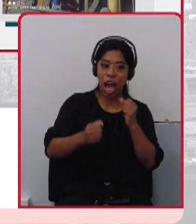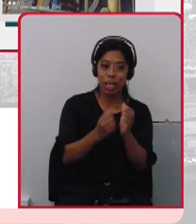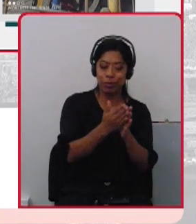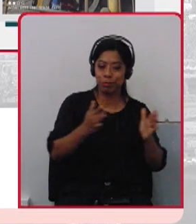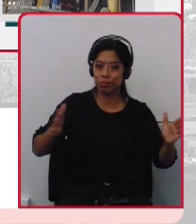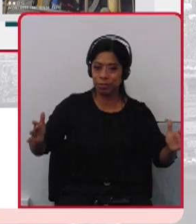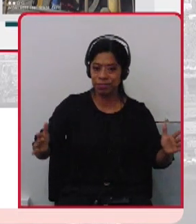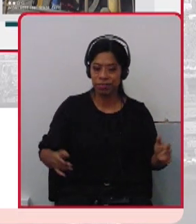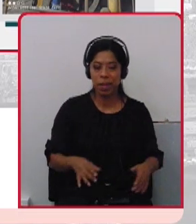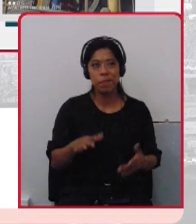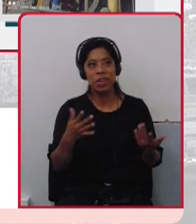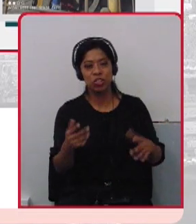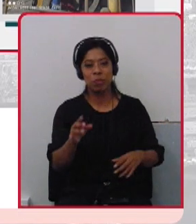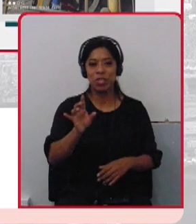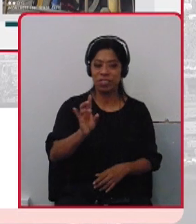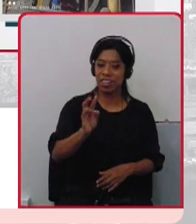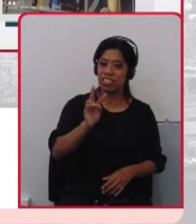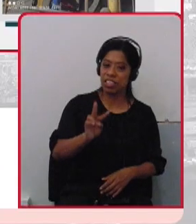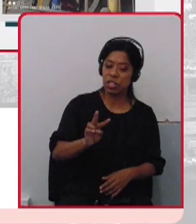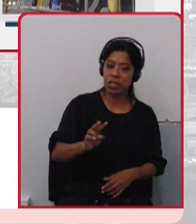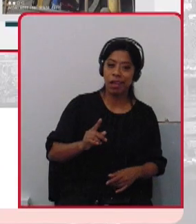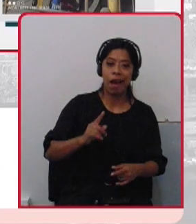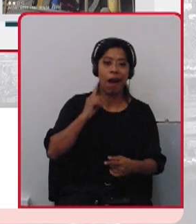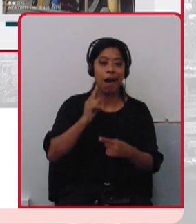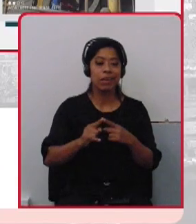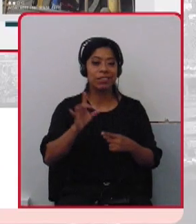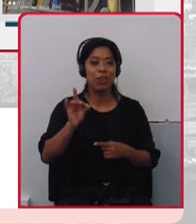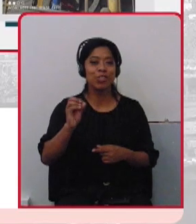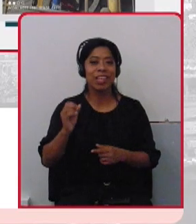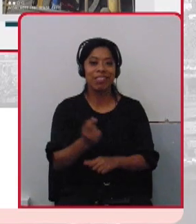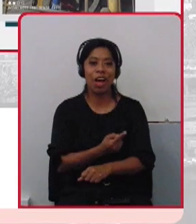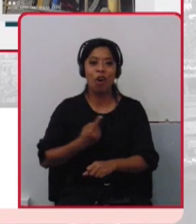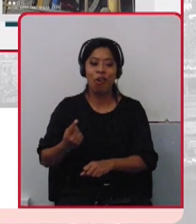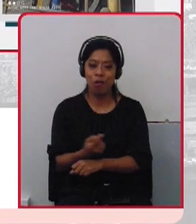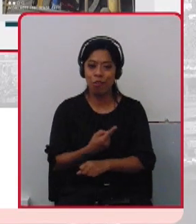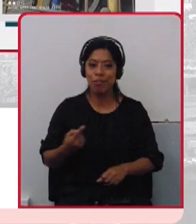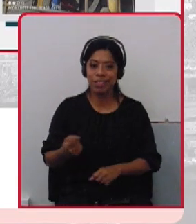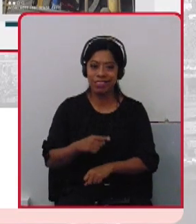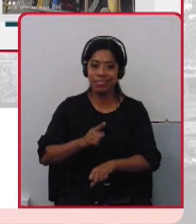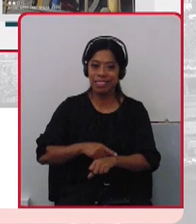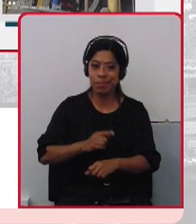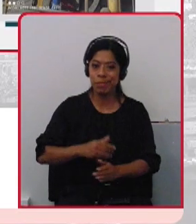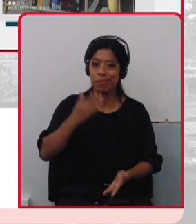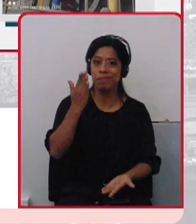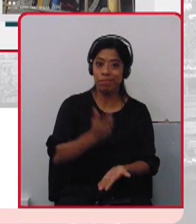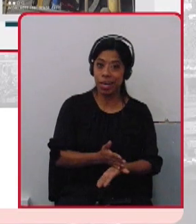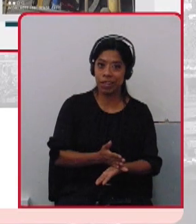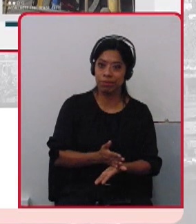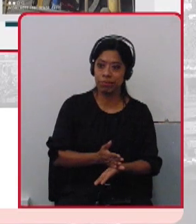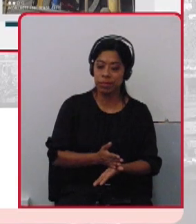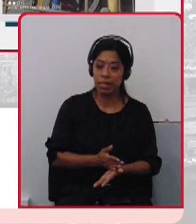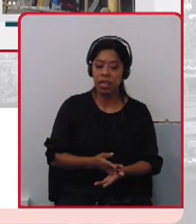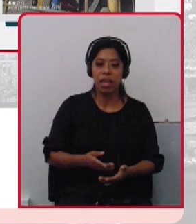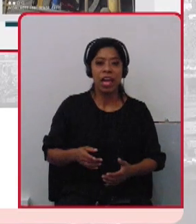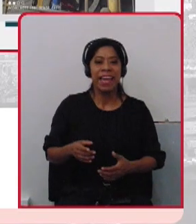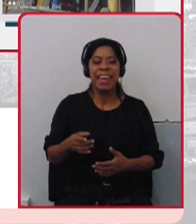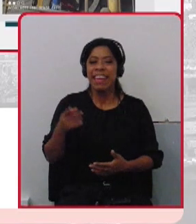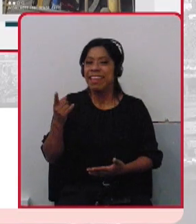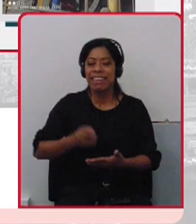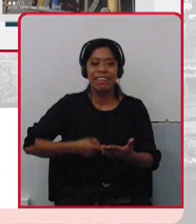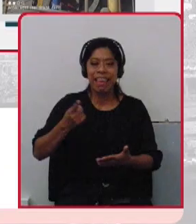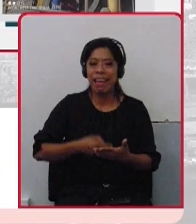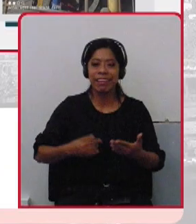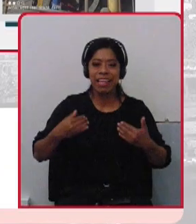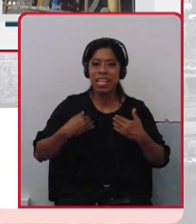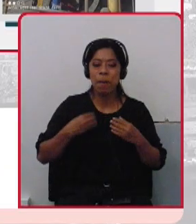entre 72 a 80 horas de más o menos lo que dura una parada de este tipo, ¿no? Entonces, ¿qué